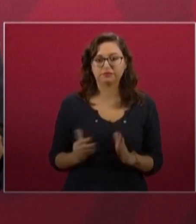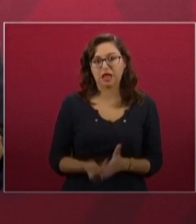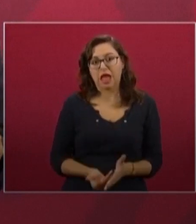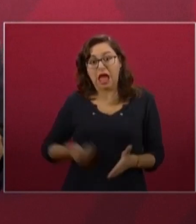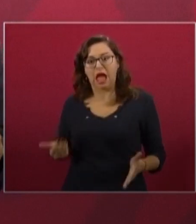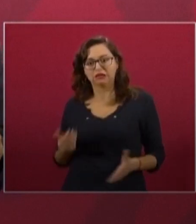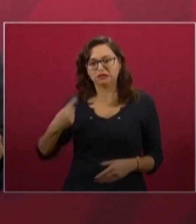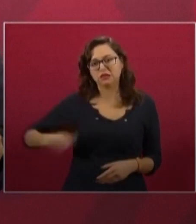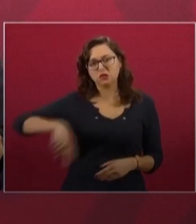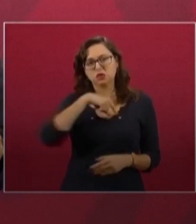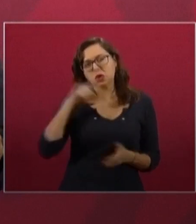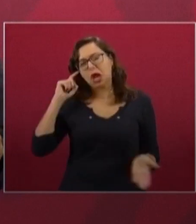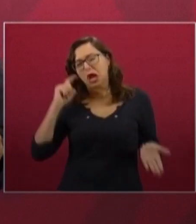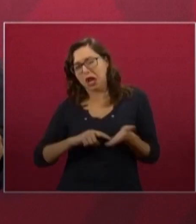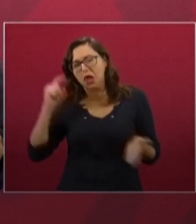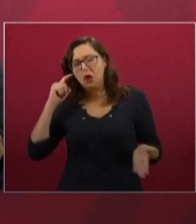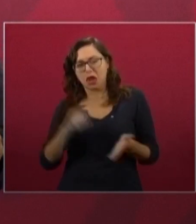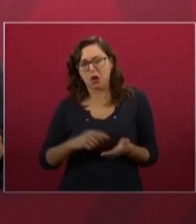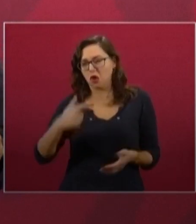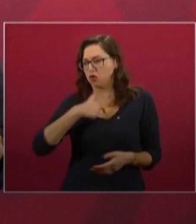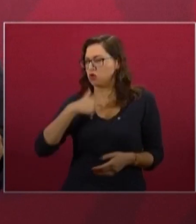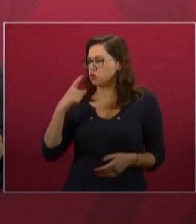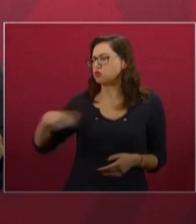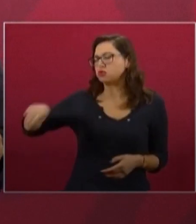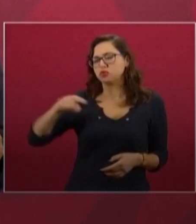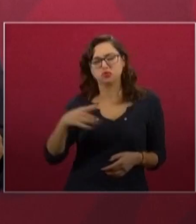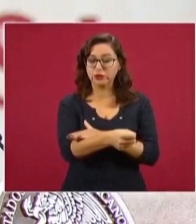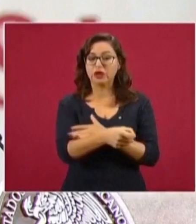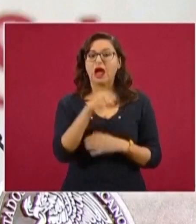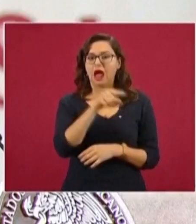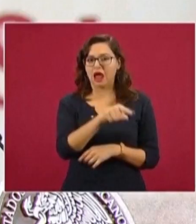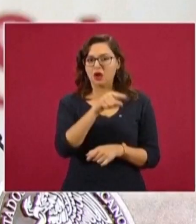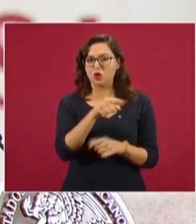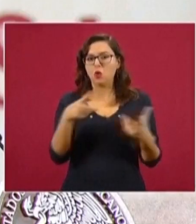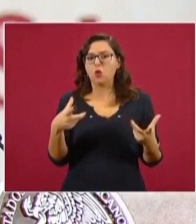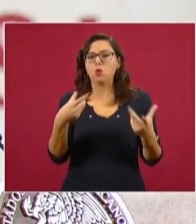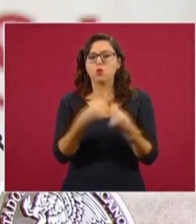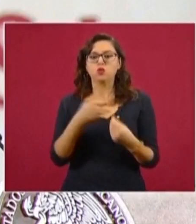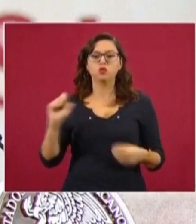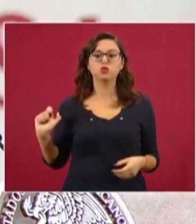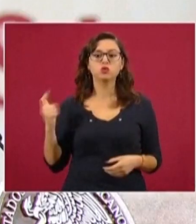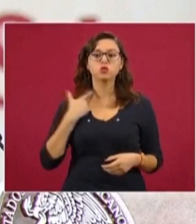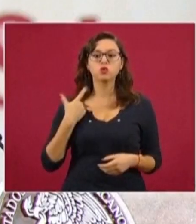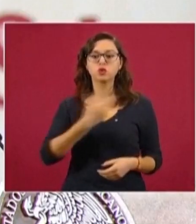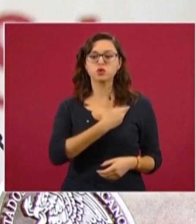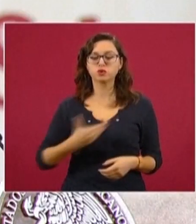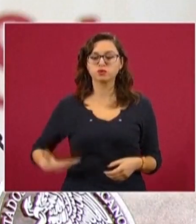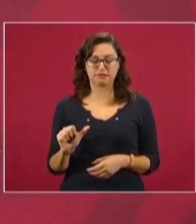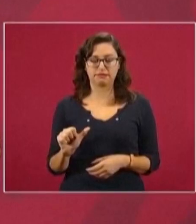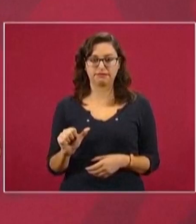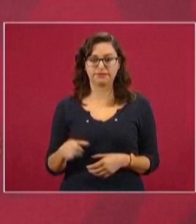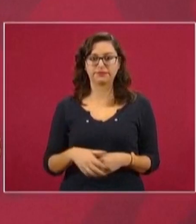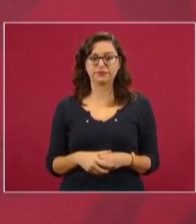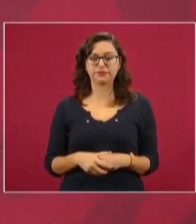vísperas, no podemos hacer juicios sumarios. López Obrador también advirtió que los posibles involucrados